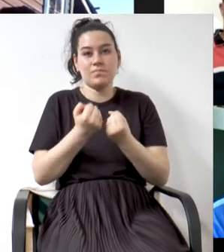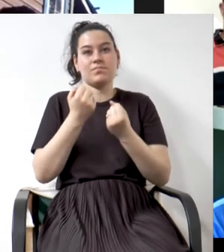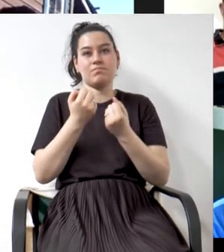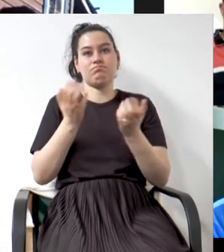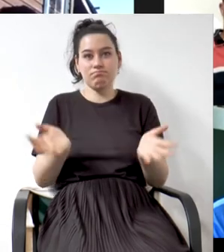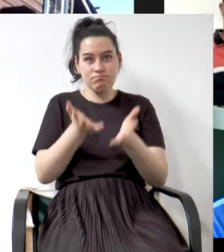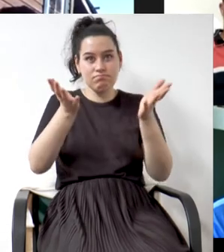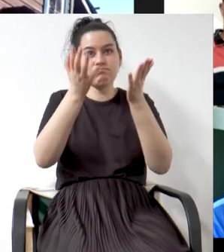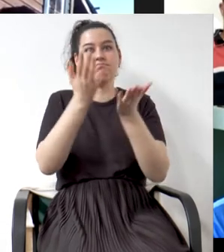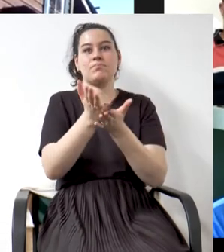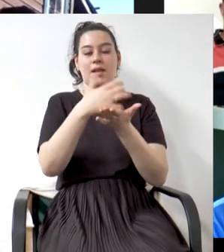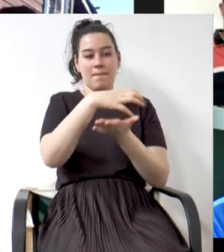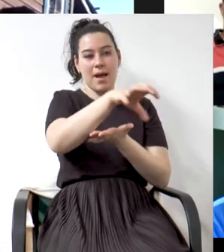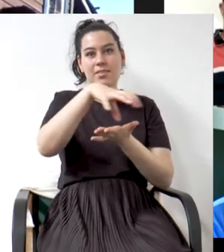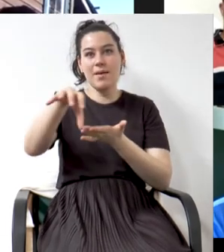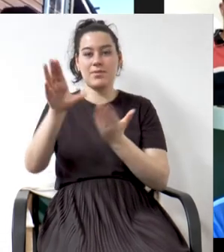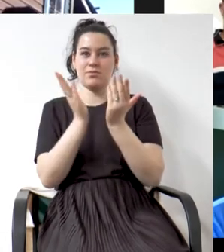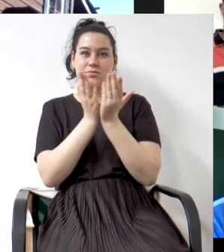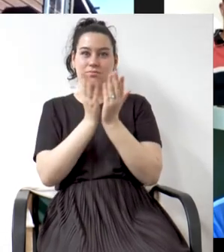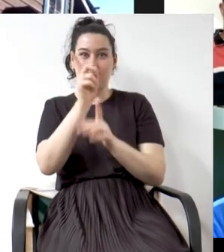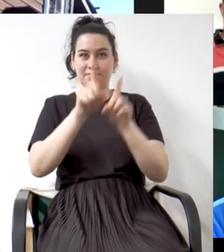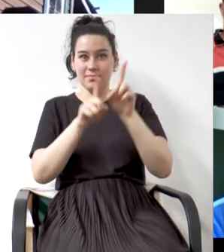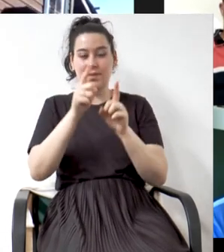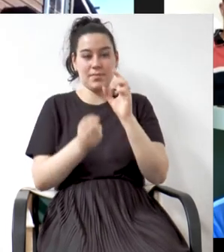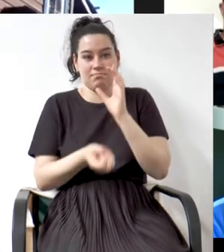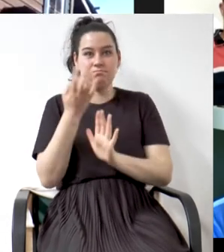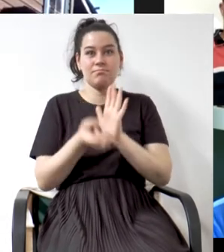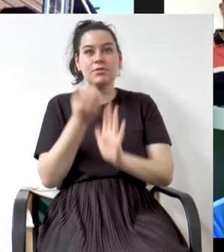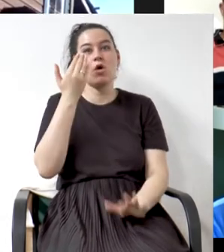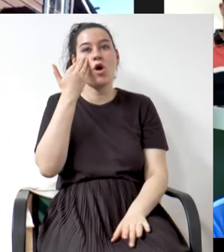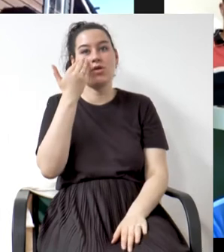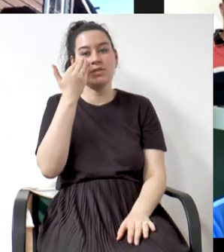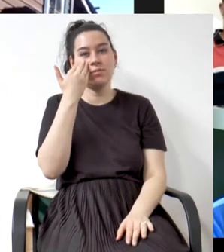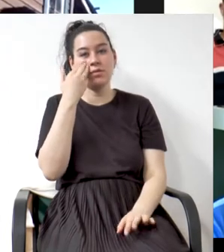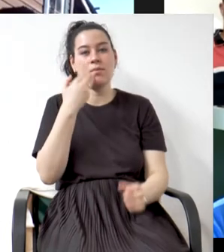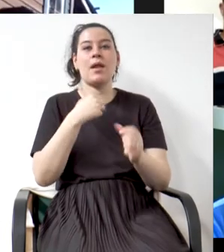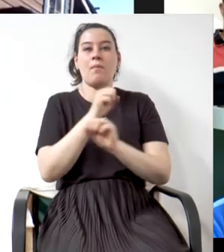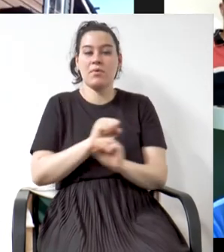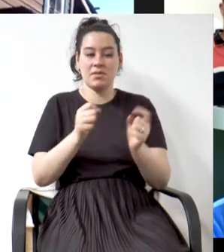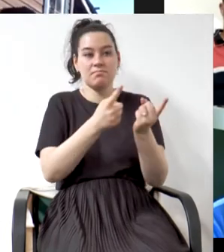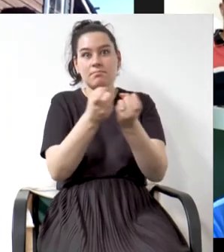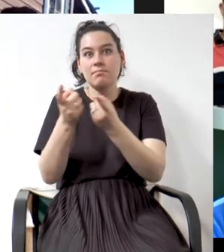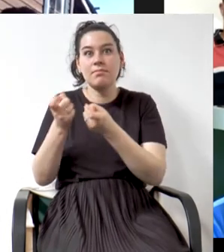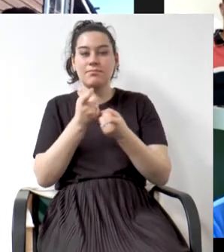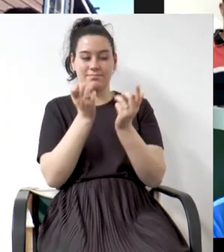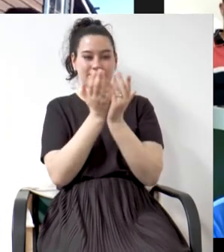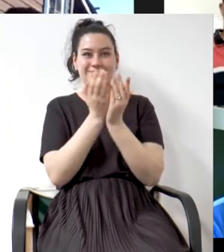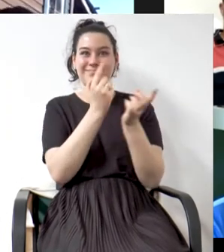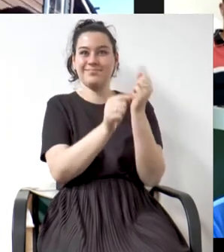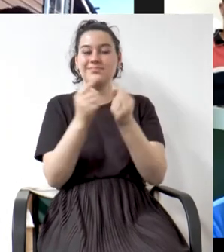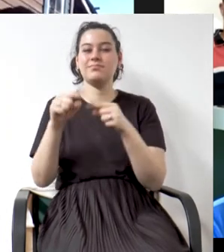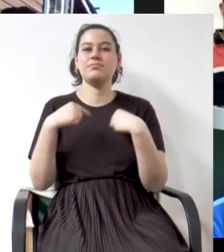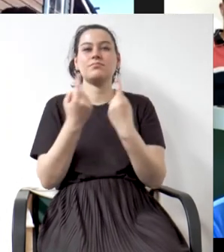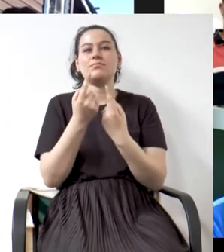los departamentos académicos como espacios donde la producción de conocimiento pueda nutrir la oferta, ¿cómo